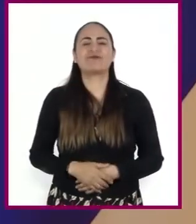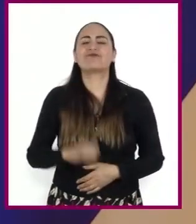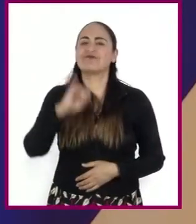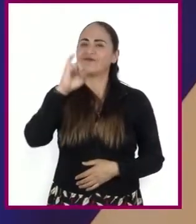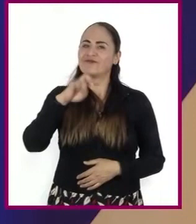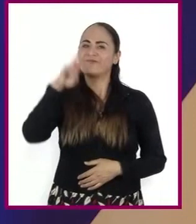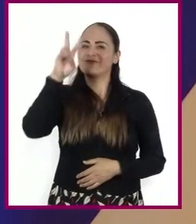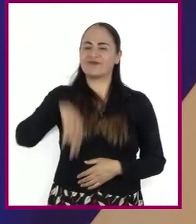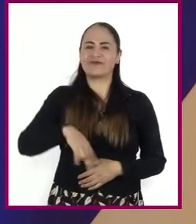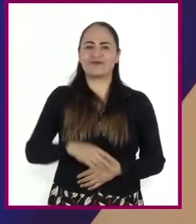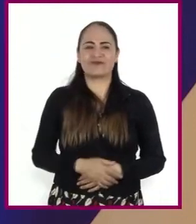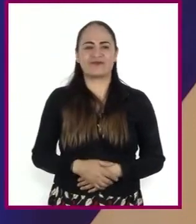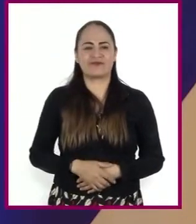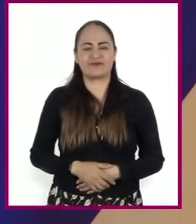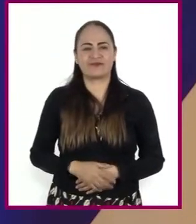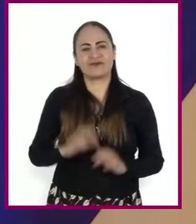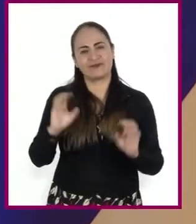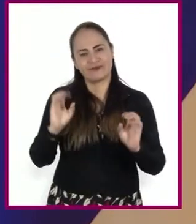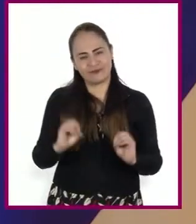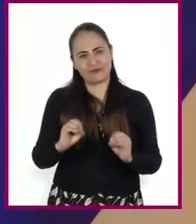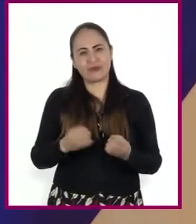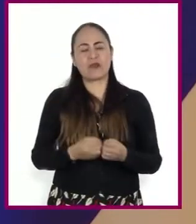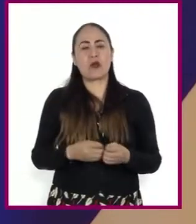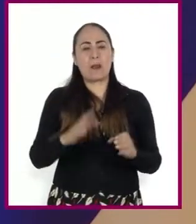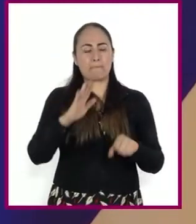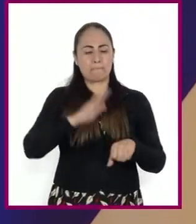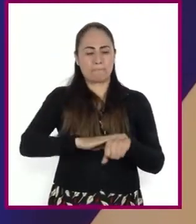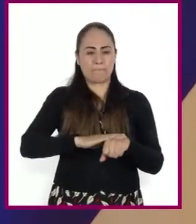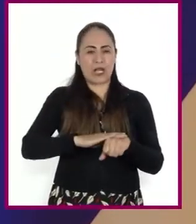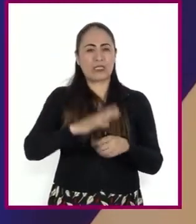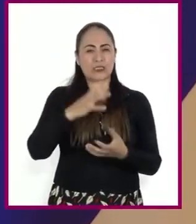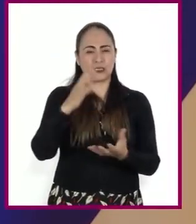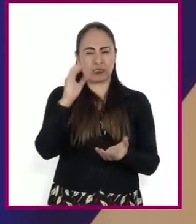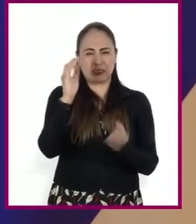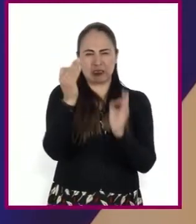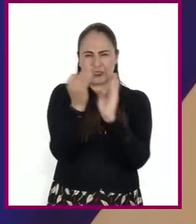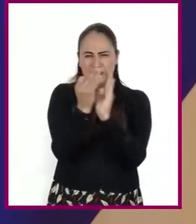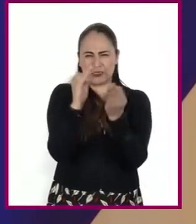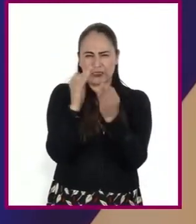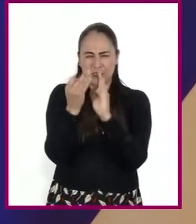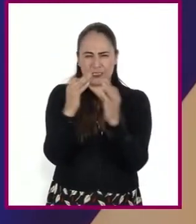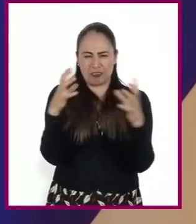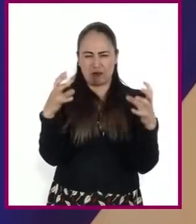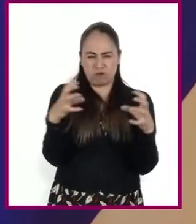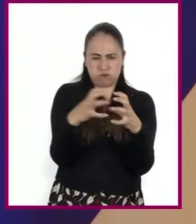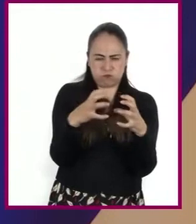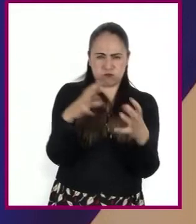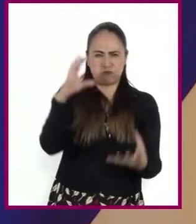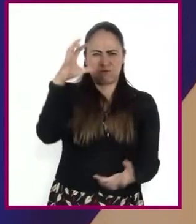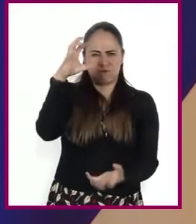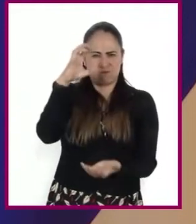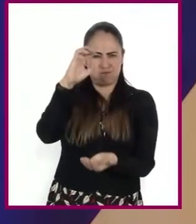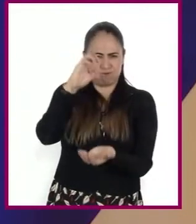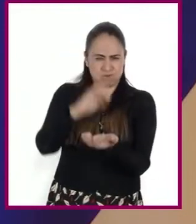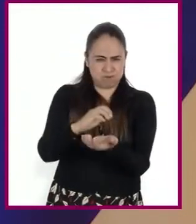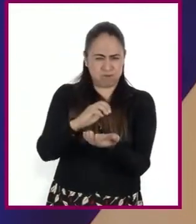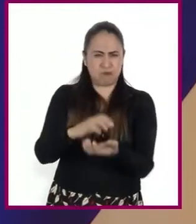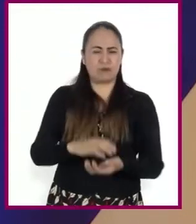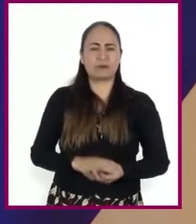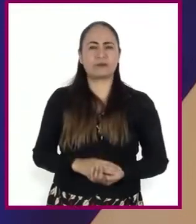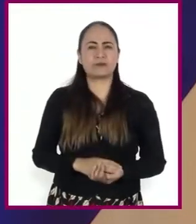Exactamente. Dicho de otro modo, entre más cerca estén los cuerpos, mayor será su fuerza de atracción.